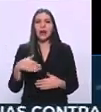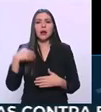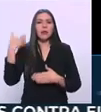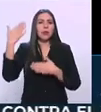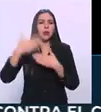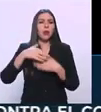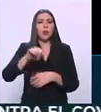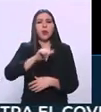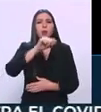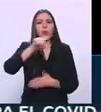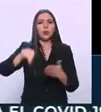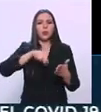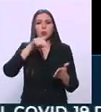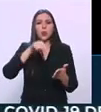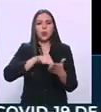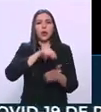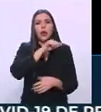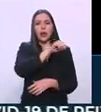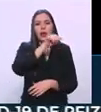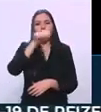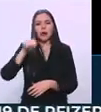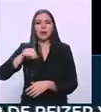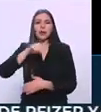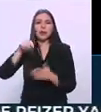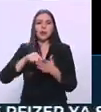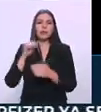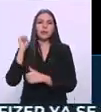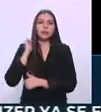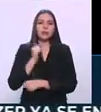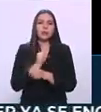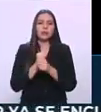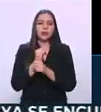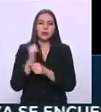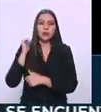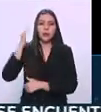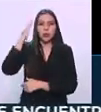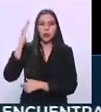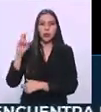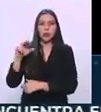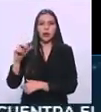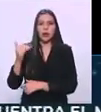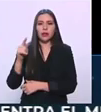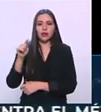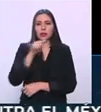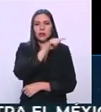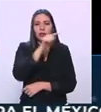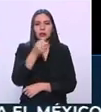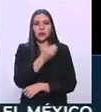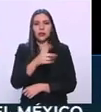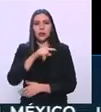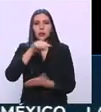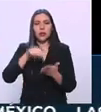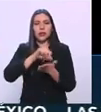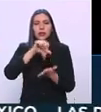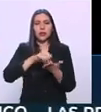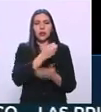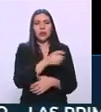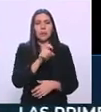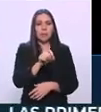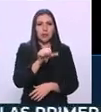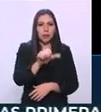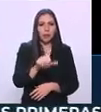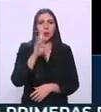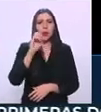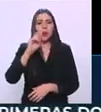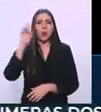otros centros, por ejemplo, los centros públicos de investigación que coordina el CONACYT, que son 26, o universidades públicas que